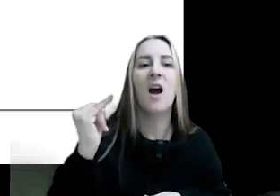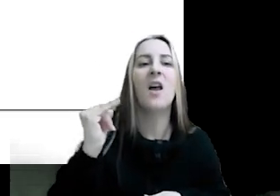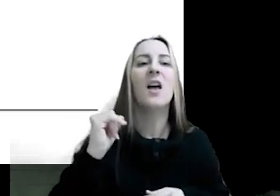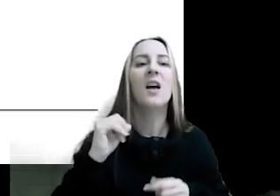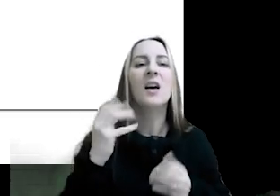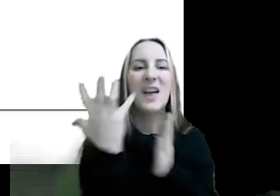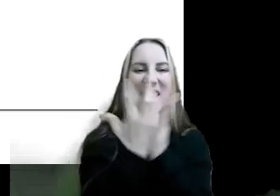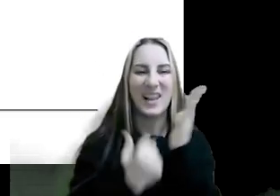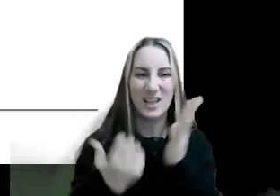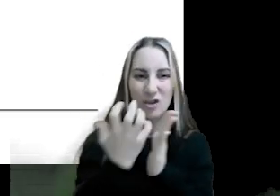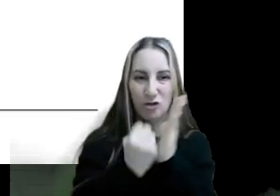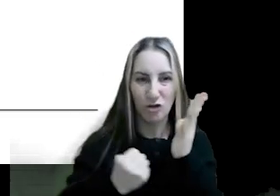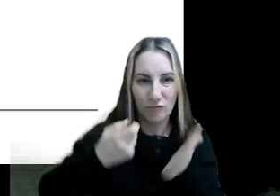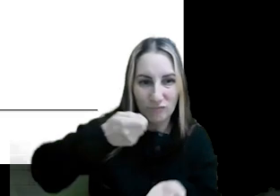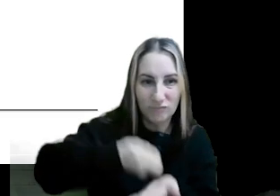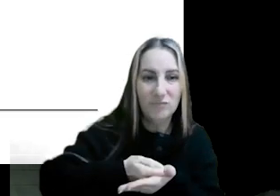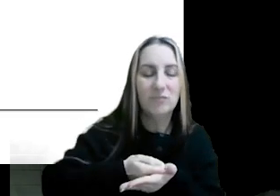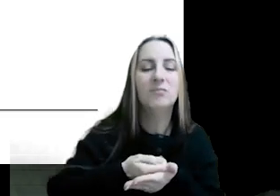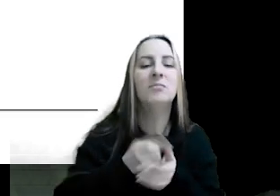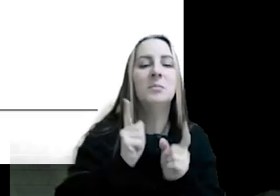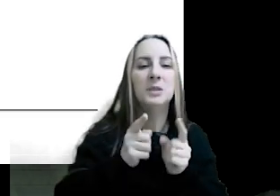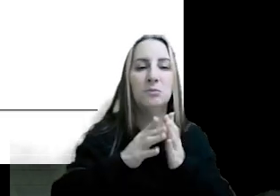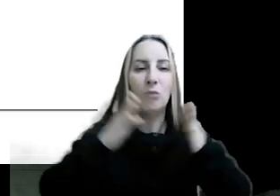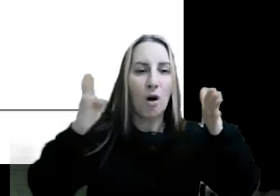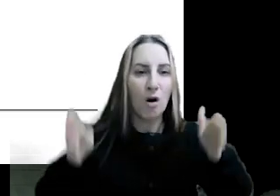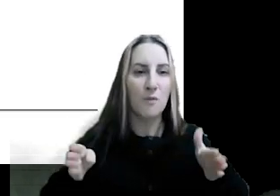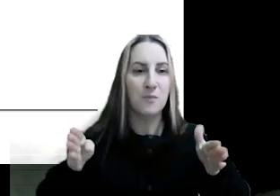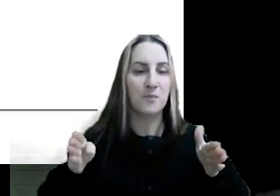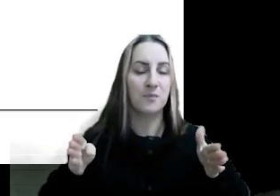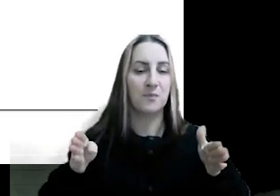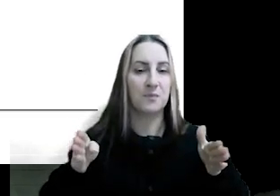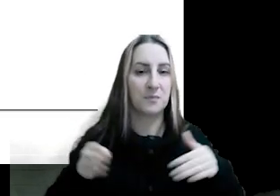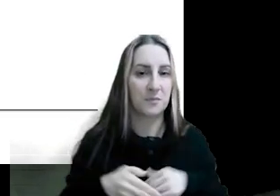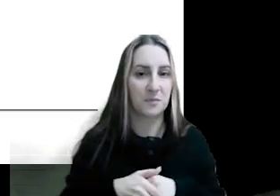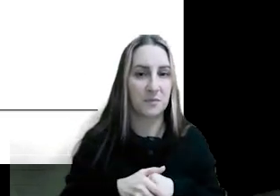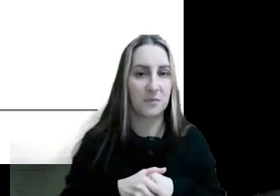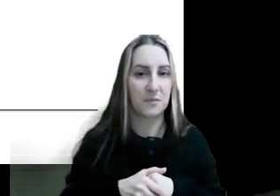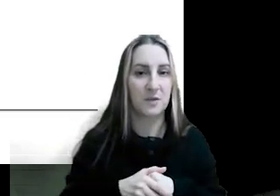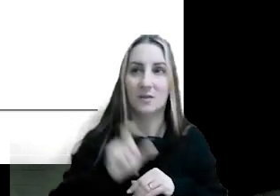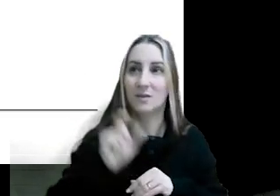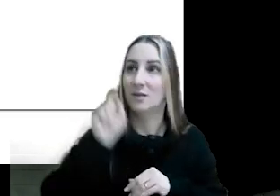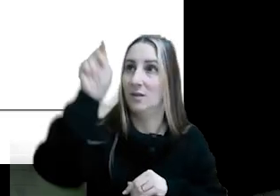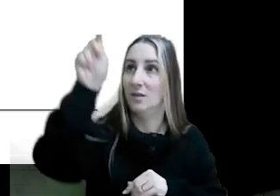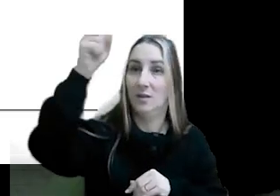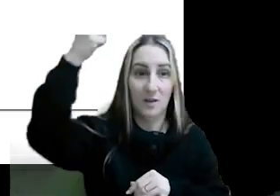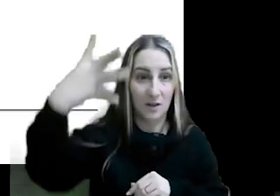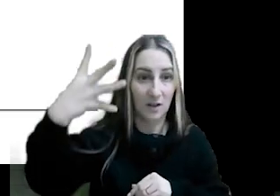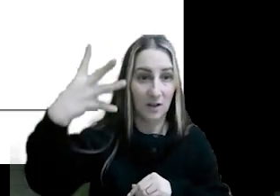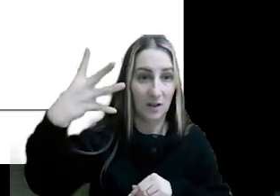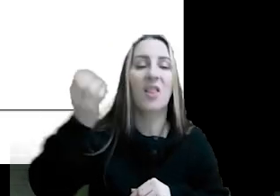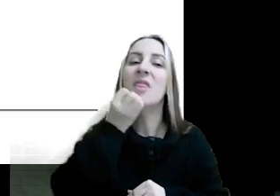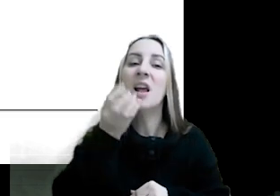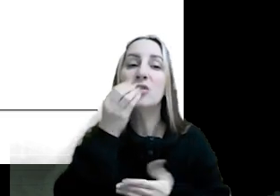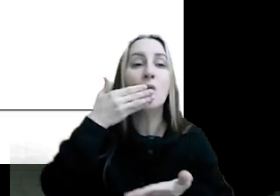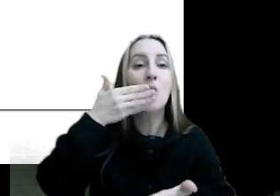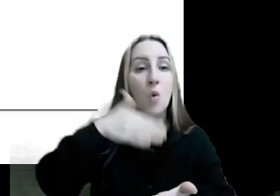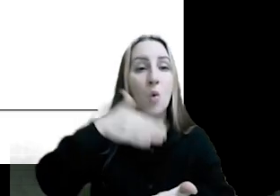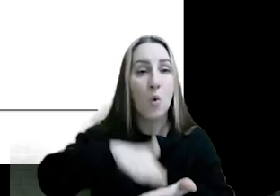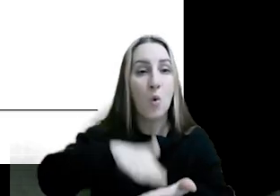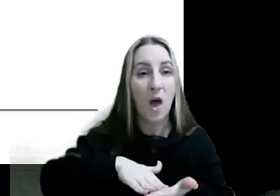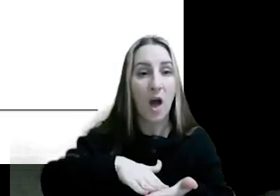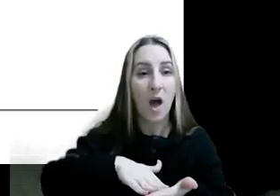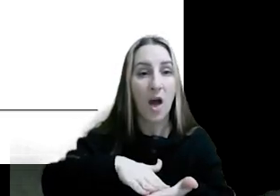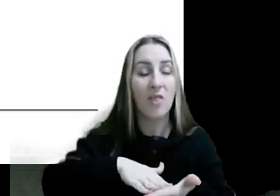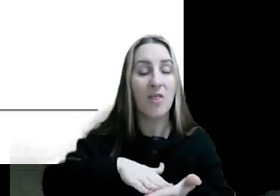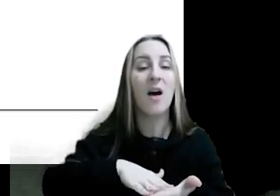retenciones practicadas a través de la solapa declaraciones juradas de retenciones por